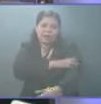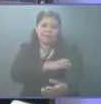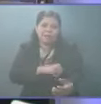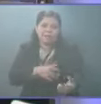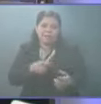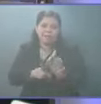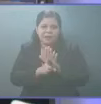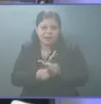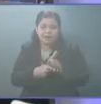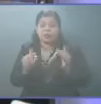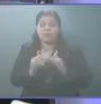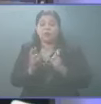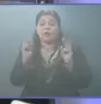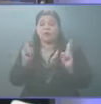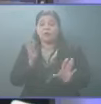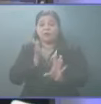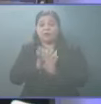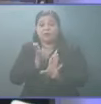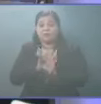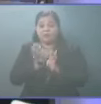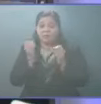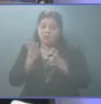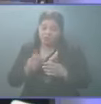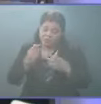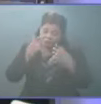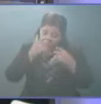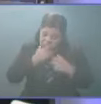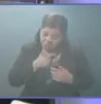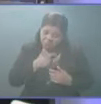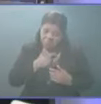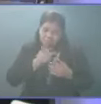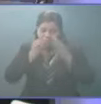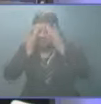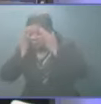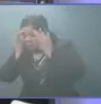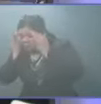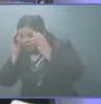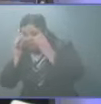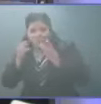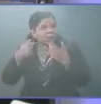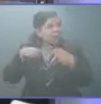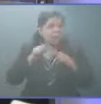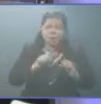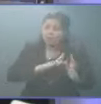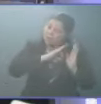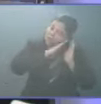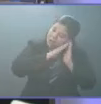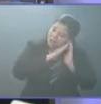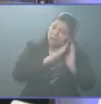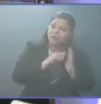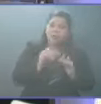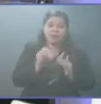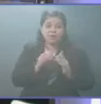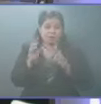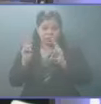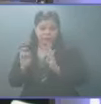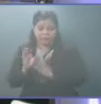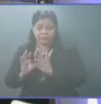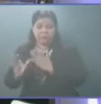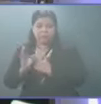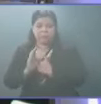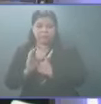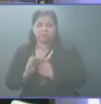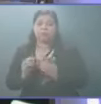el aspecto psicológico, mucha depresión, mucha ansiedad, mucho insomnio, y la parte cultural, que la